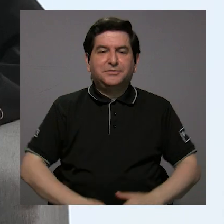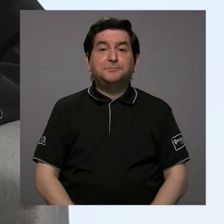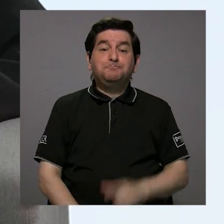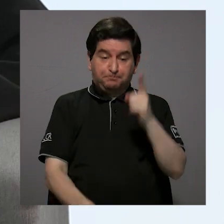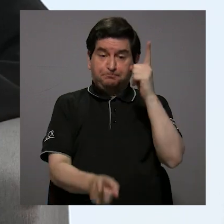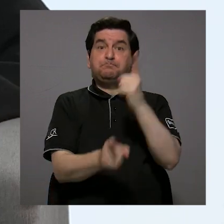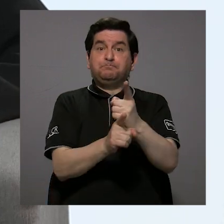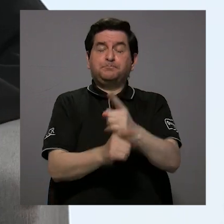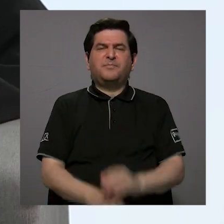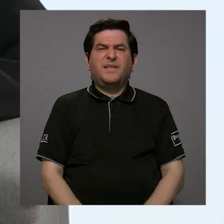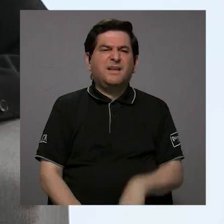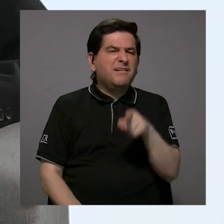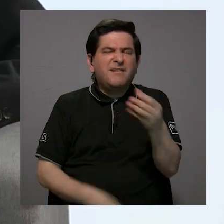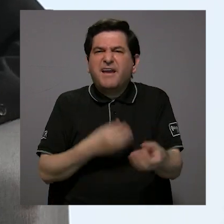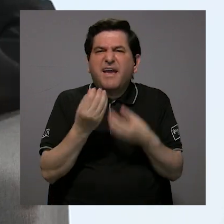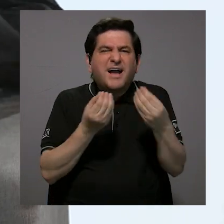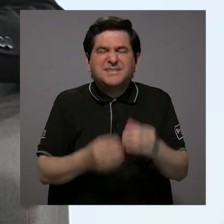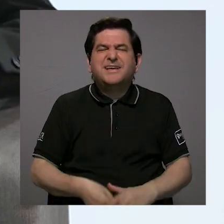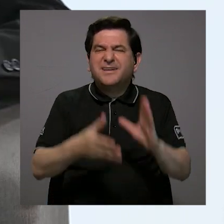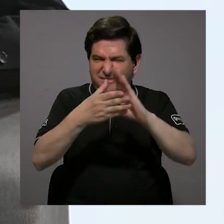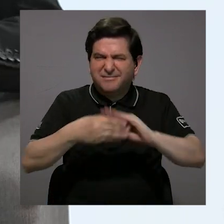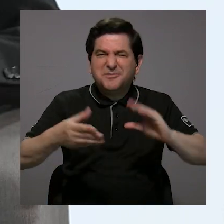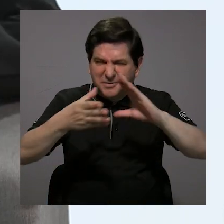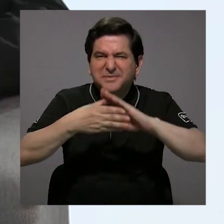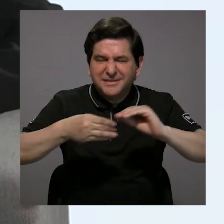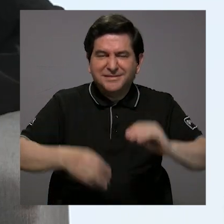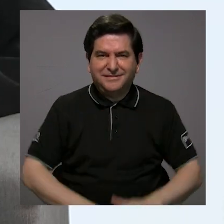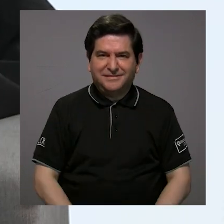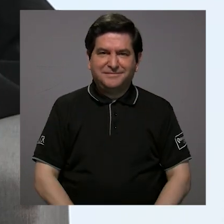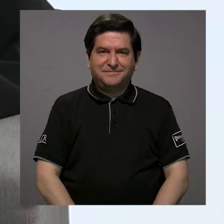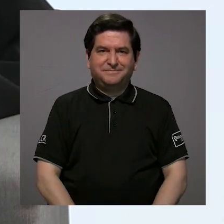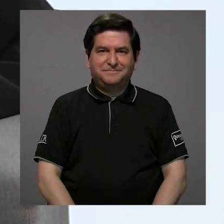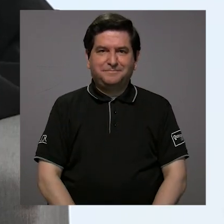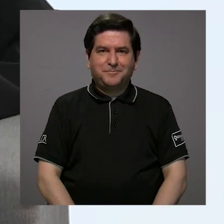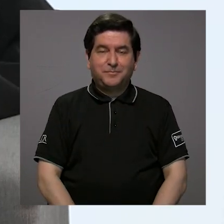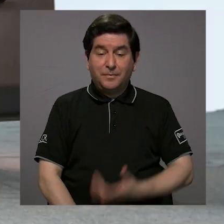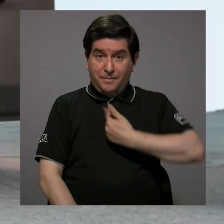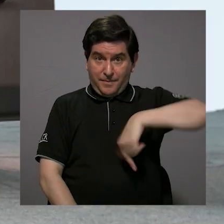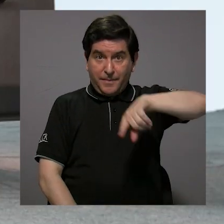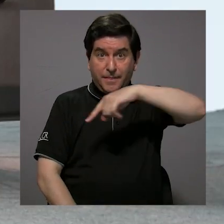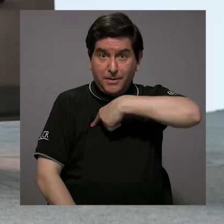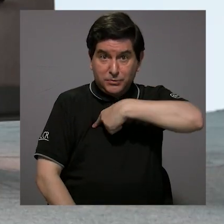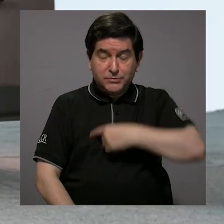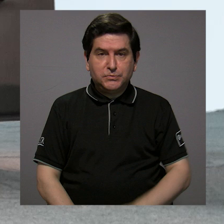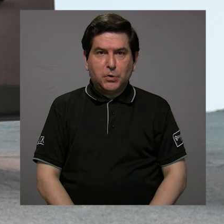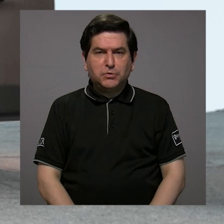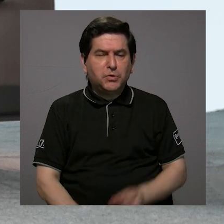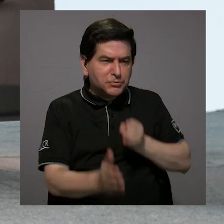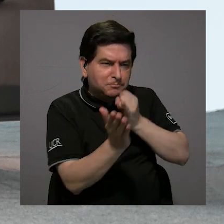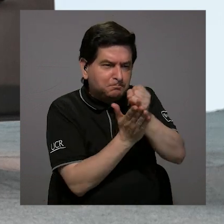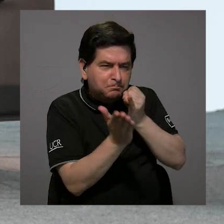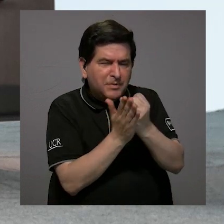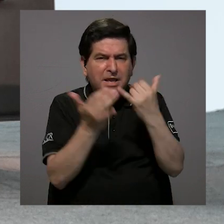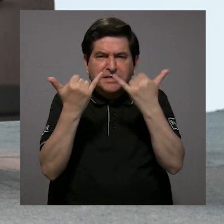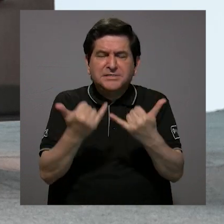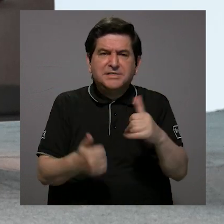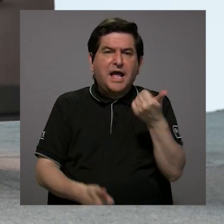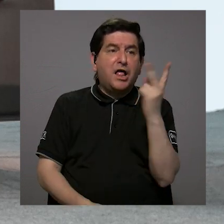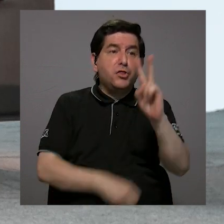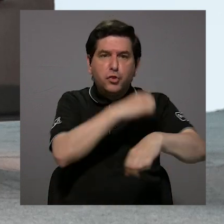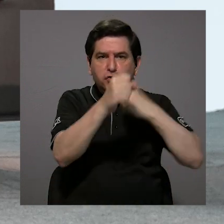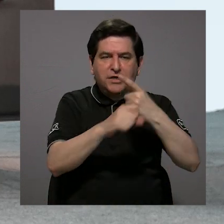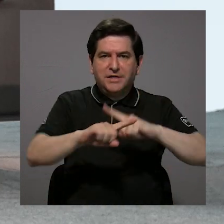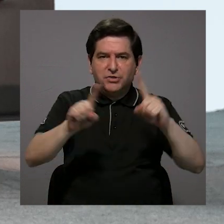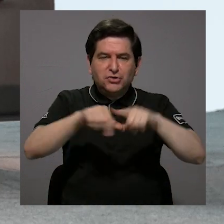Humano. Correcto. ¿Qué hace el CIMOU? Coméntenos un poquito al respecto. Bueno, nosotros venimos investigando hace